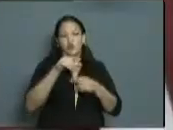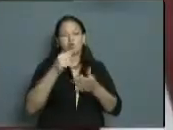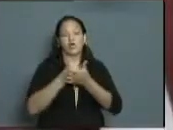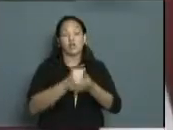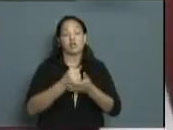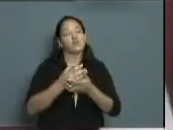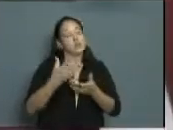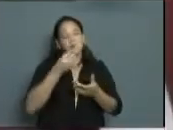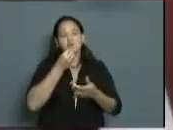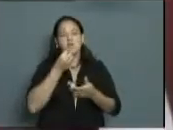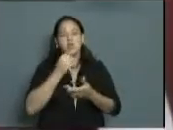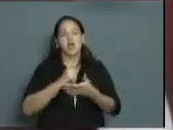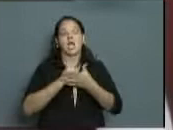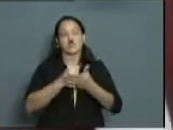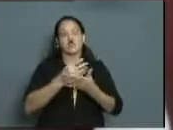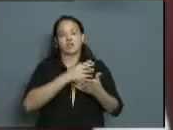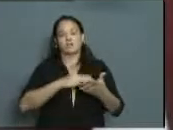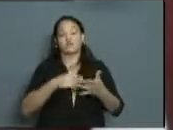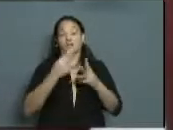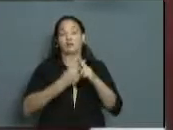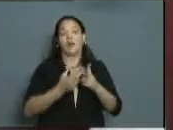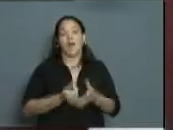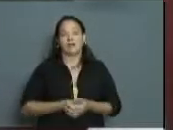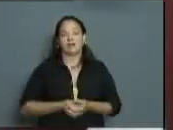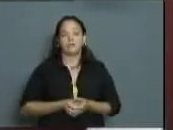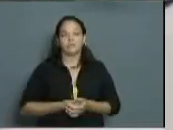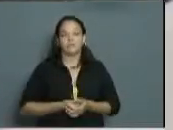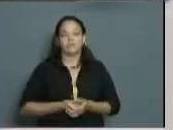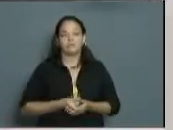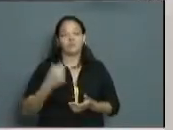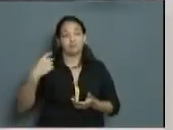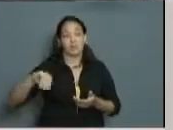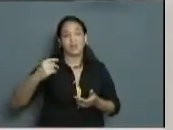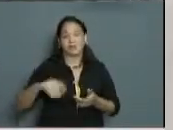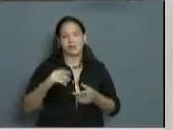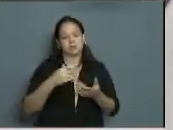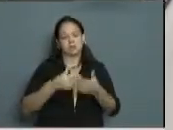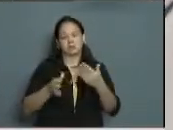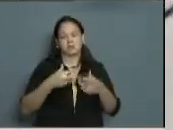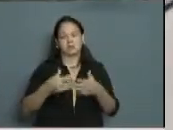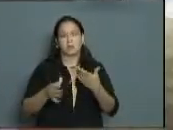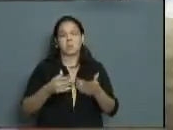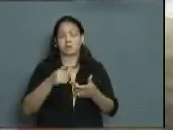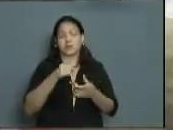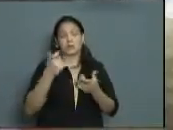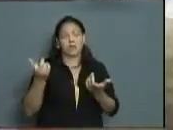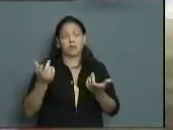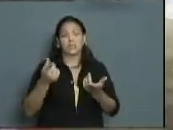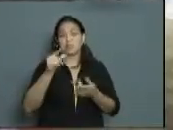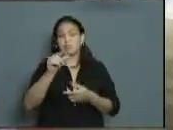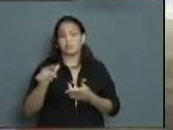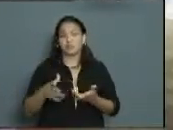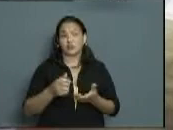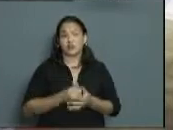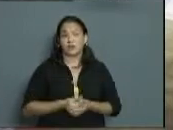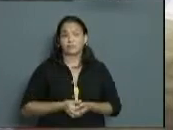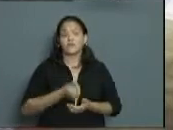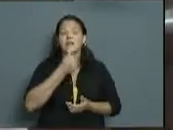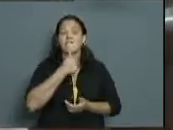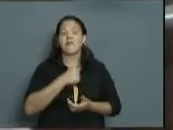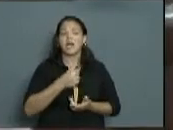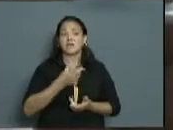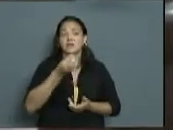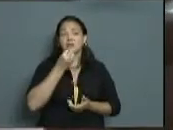suplir con el factor humano aquello que no depende de su praxis. En este sentido, la labor de los denominados